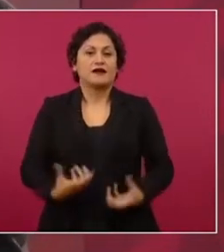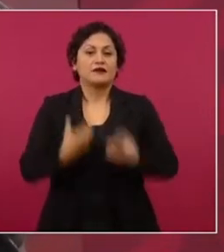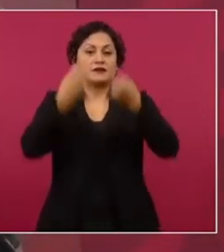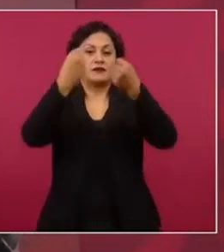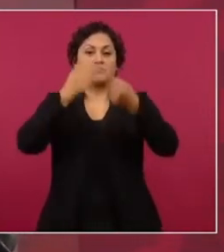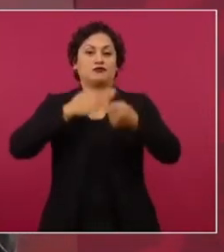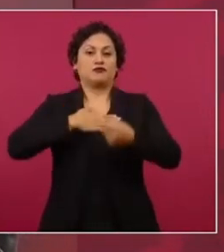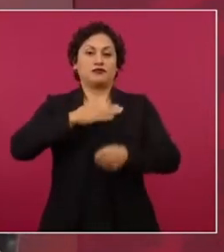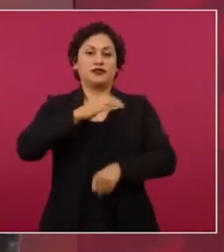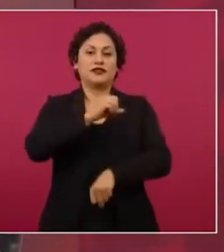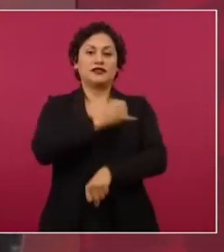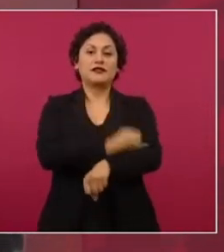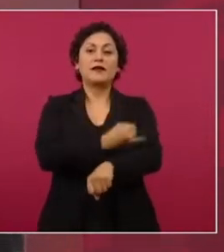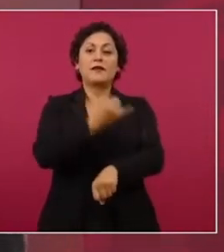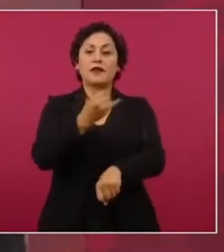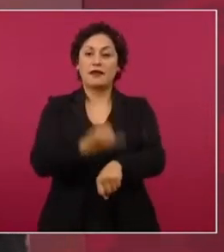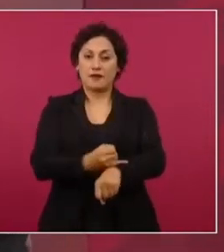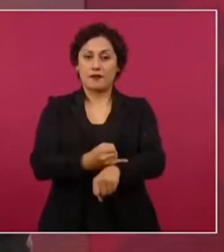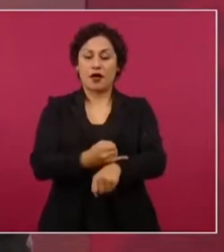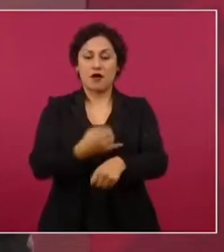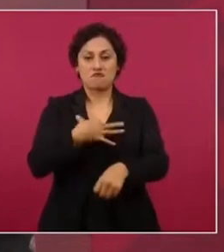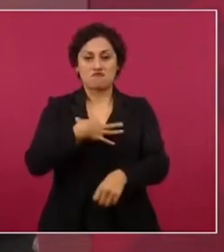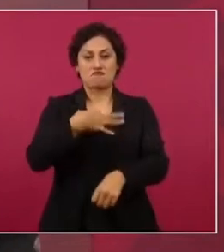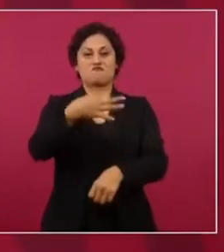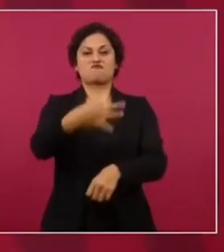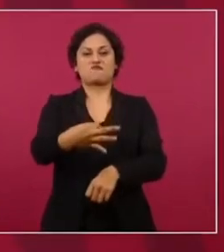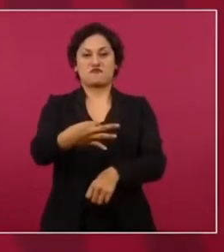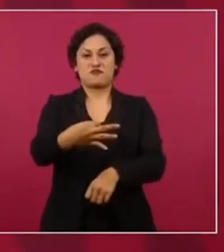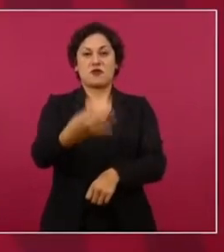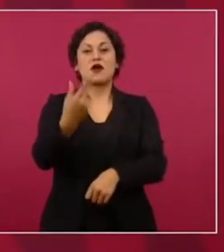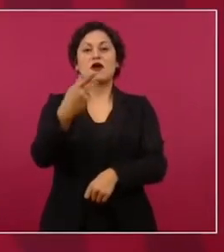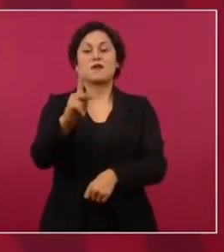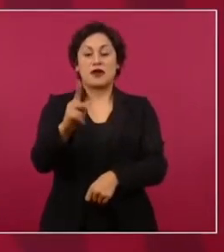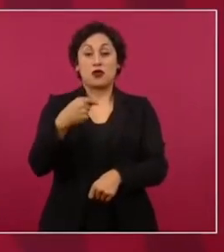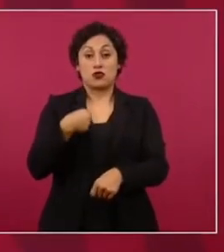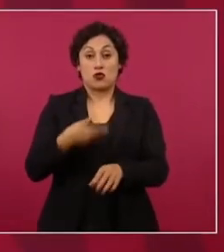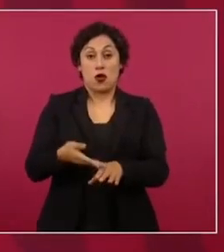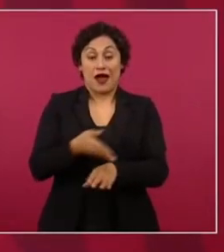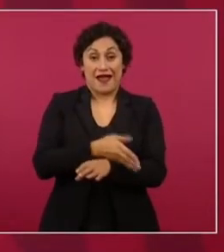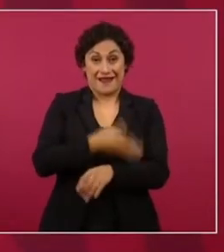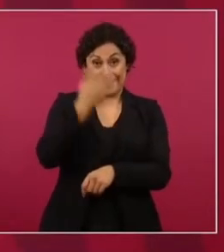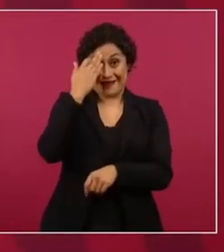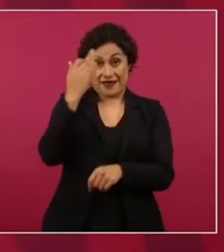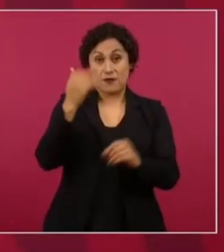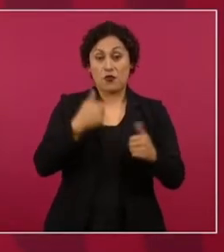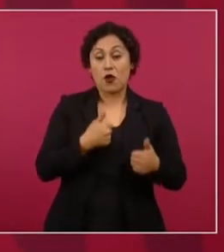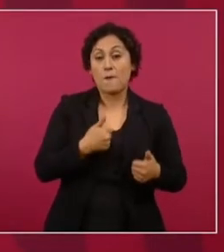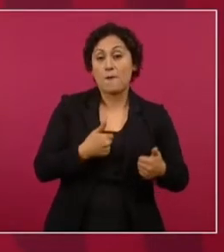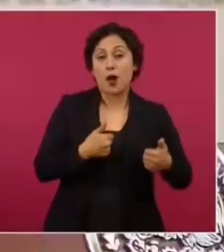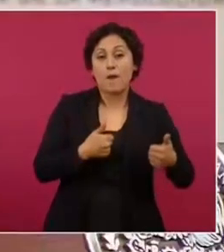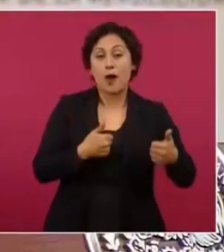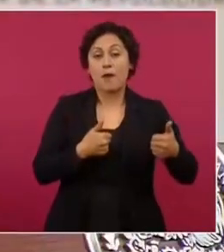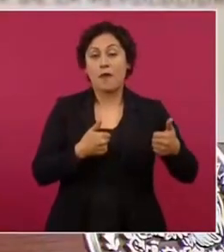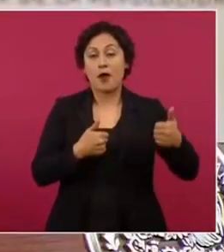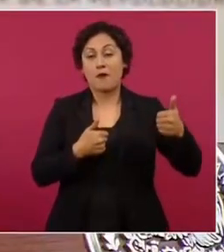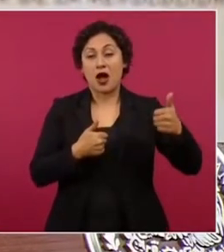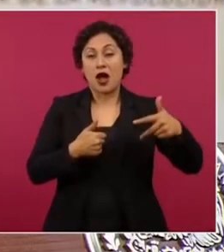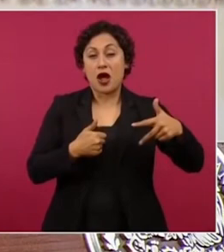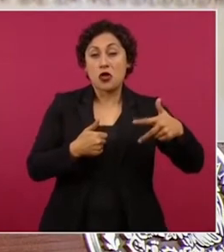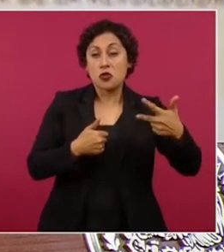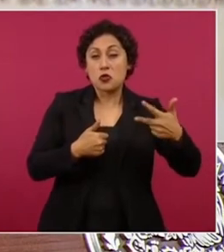Pero de traer 10-12% de ventaja, gané con 3. Ahora sí que de